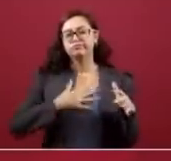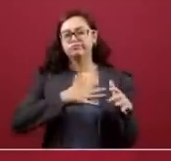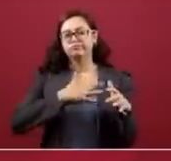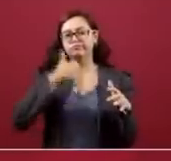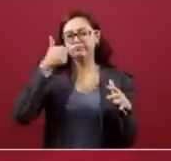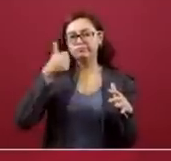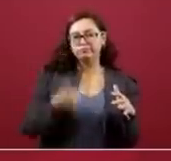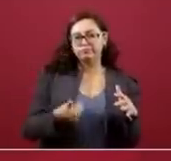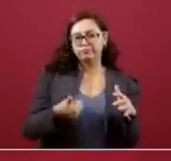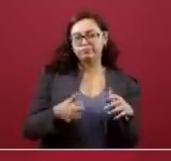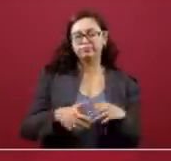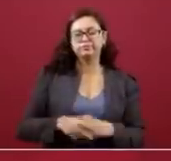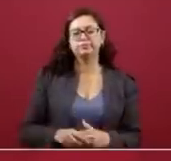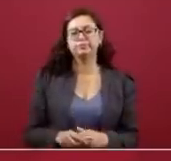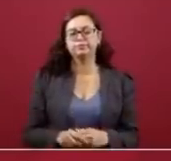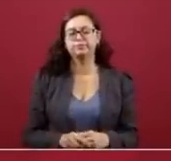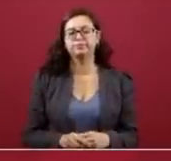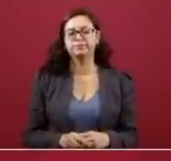que